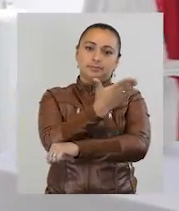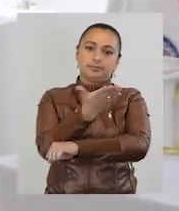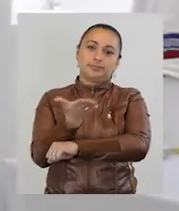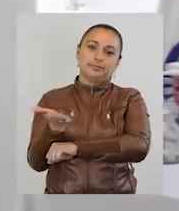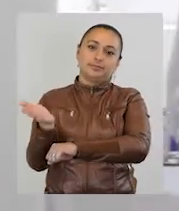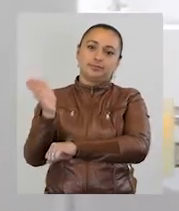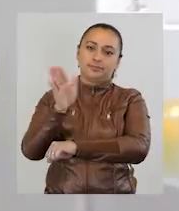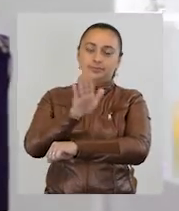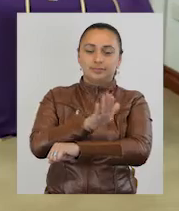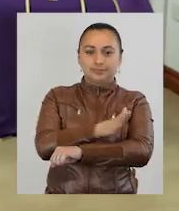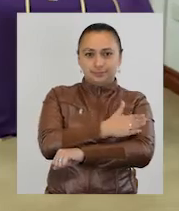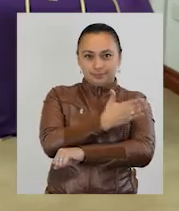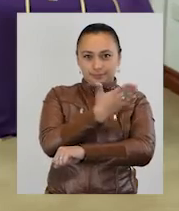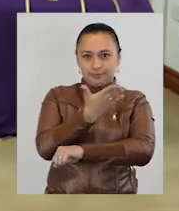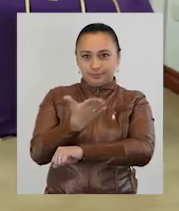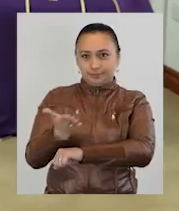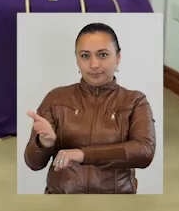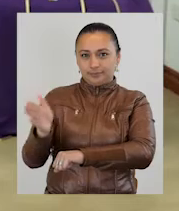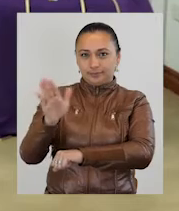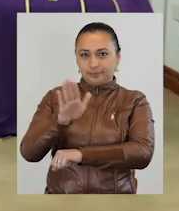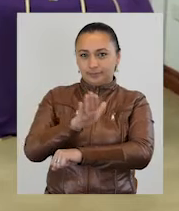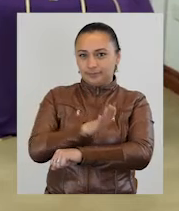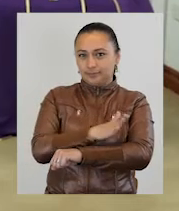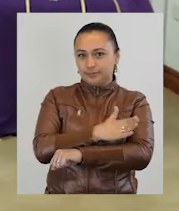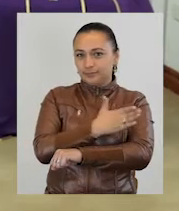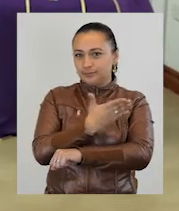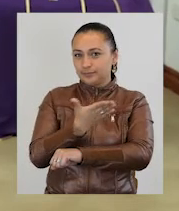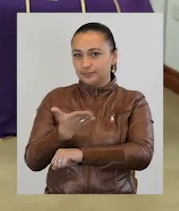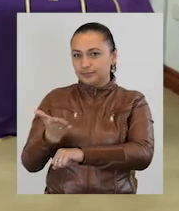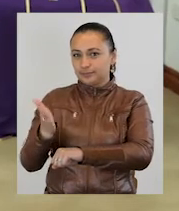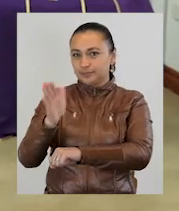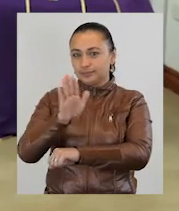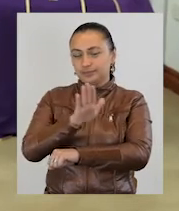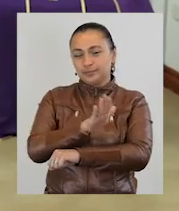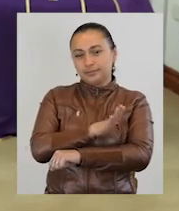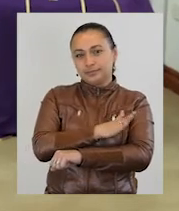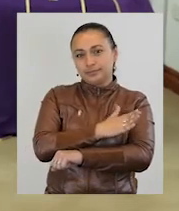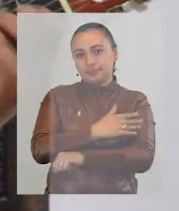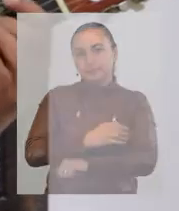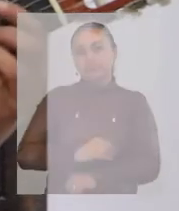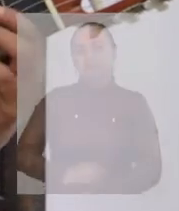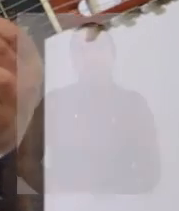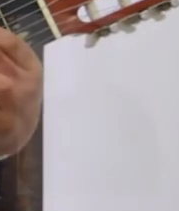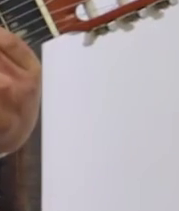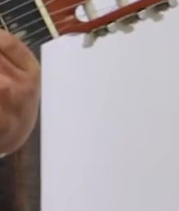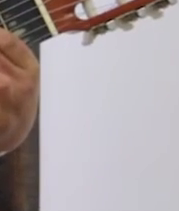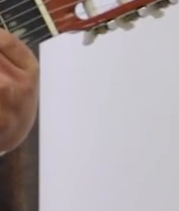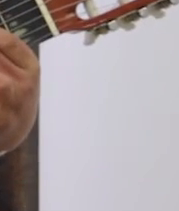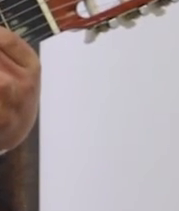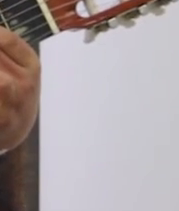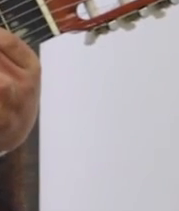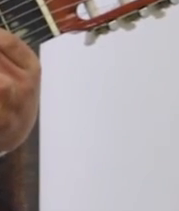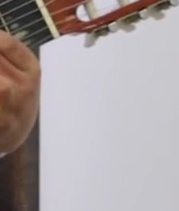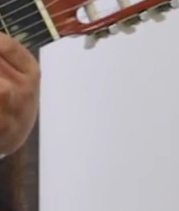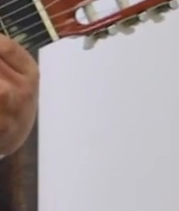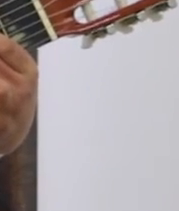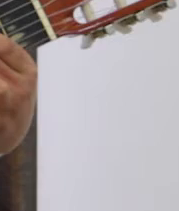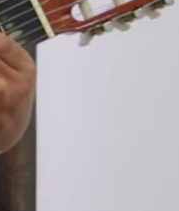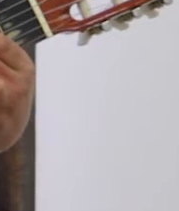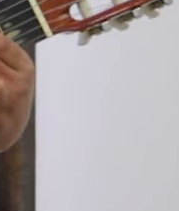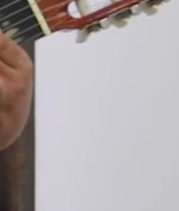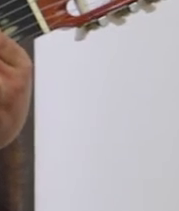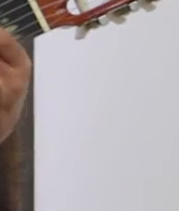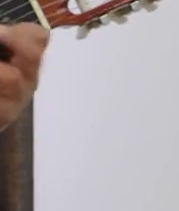Busca primero el reino de Dios y toda